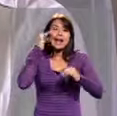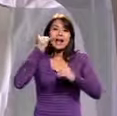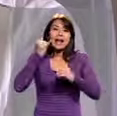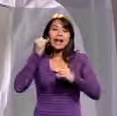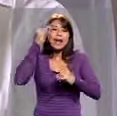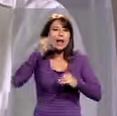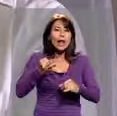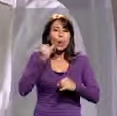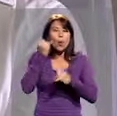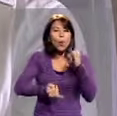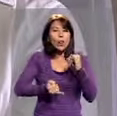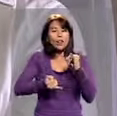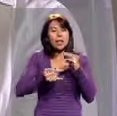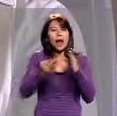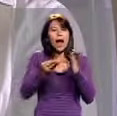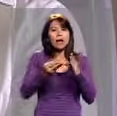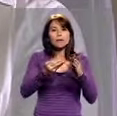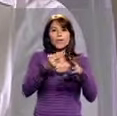la última